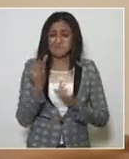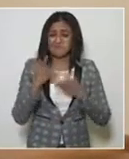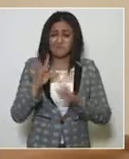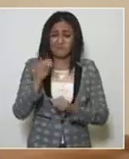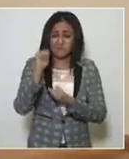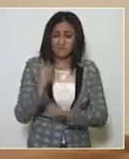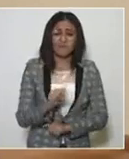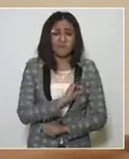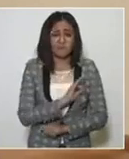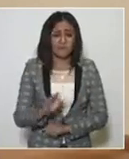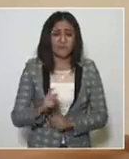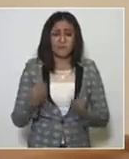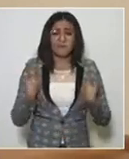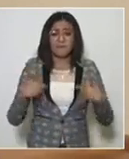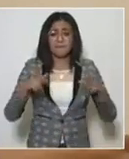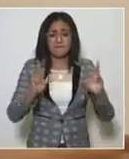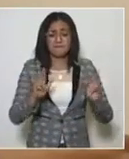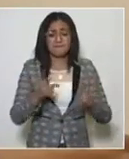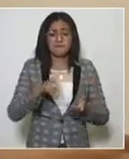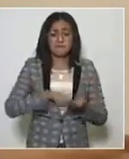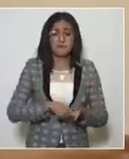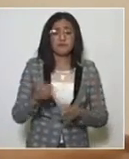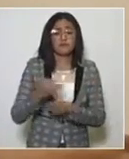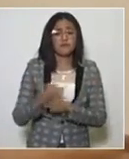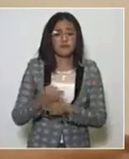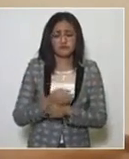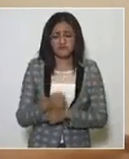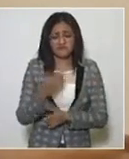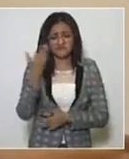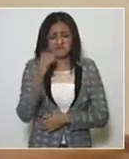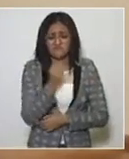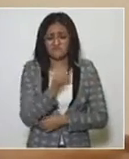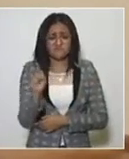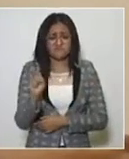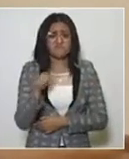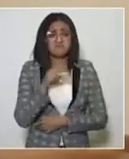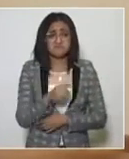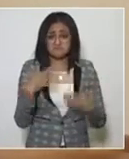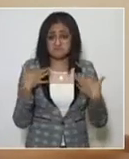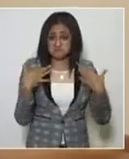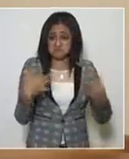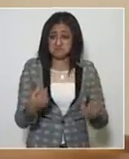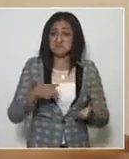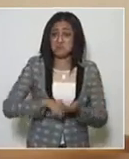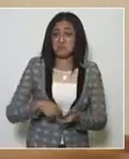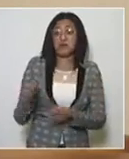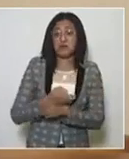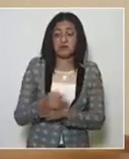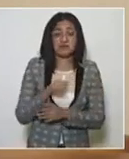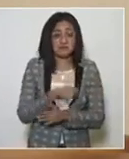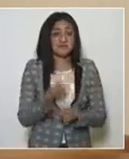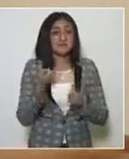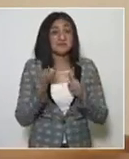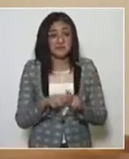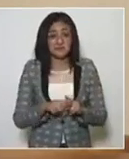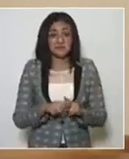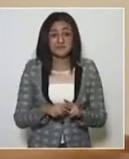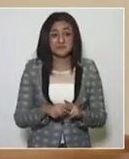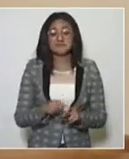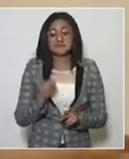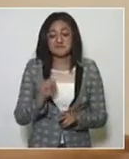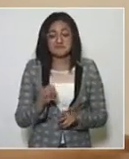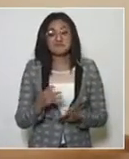cargo de representación dentro de Morena. Él es fundador de Morena. Él desempeñó